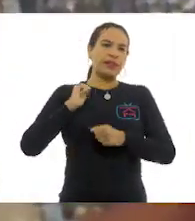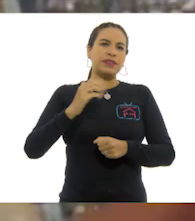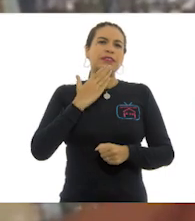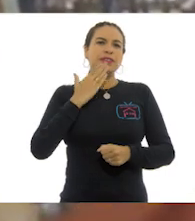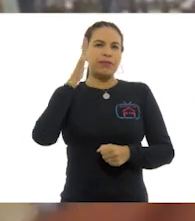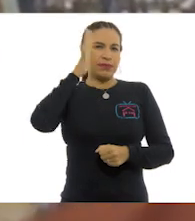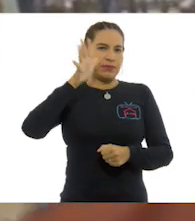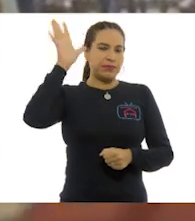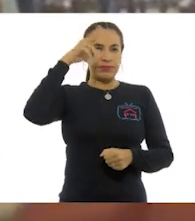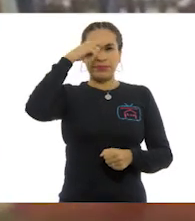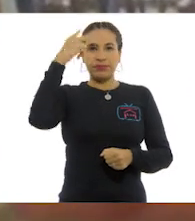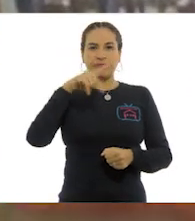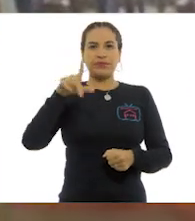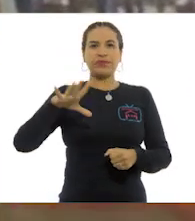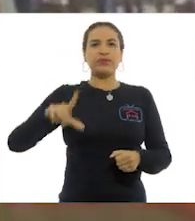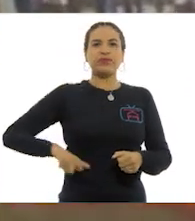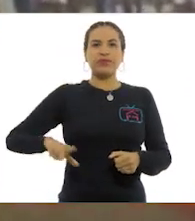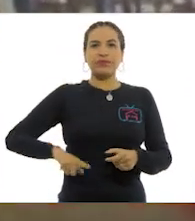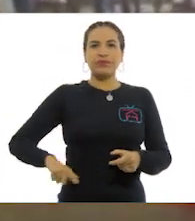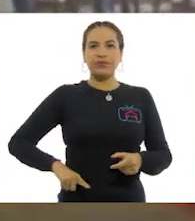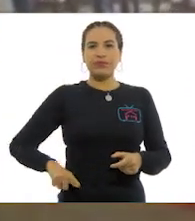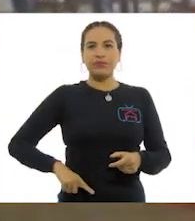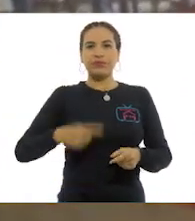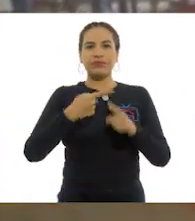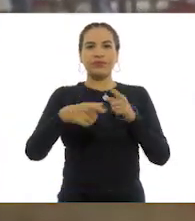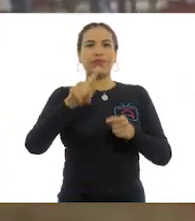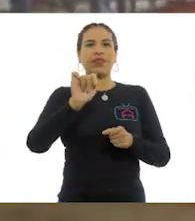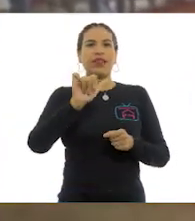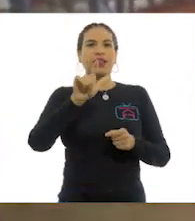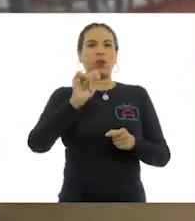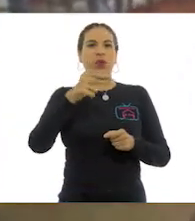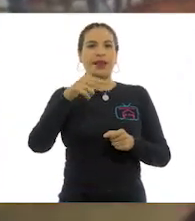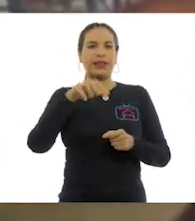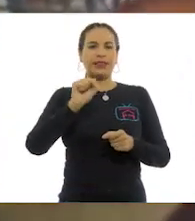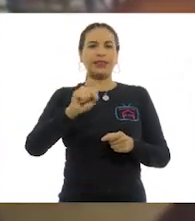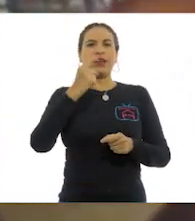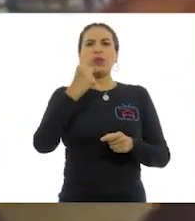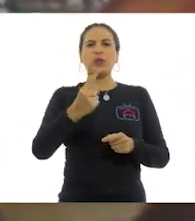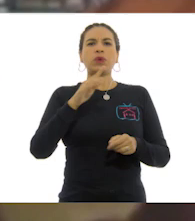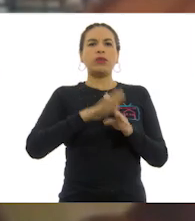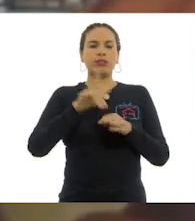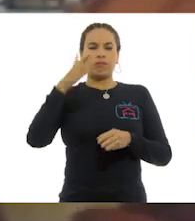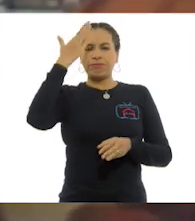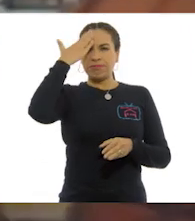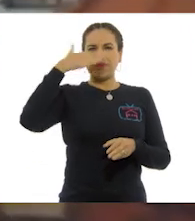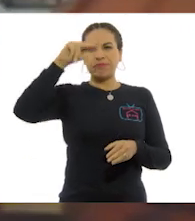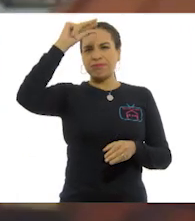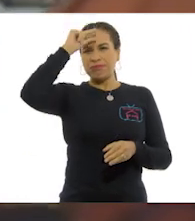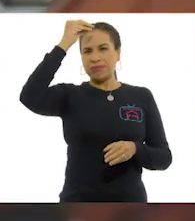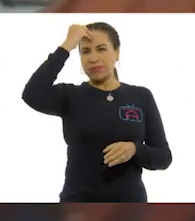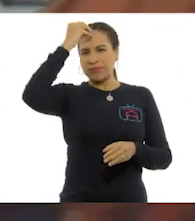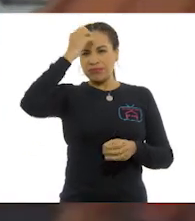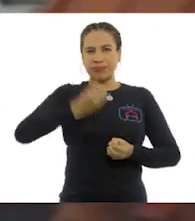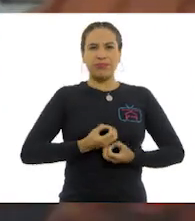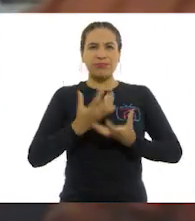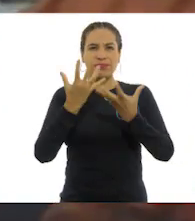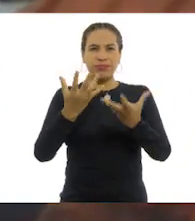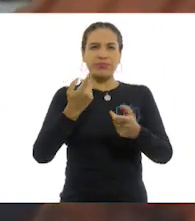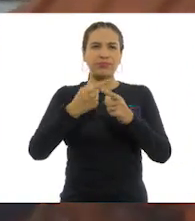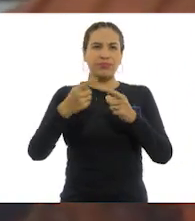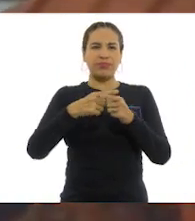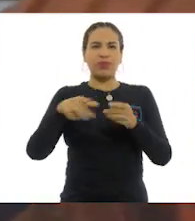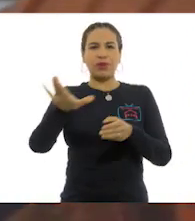prehispánica, México estuvo gobernado por tlatoanis. Si yo les digo que hubo uno que era sabio, poeta,